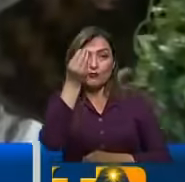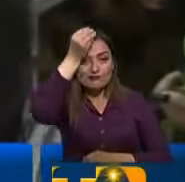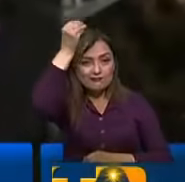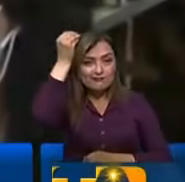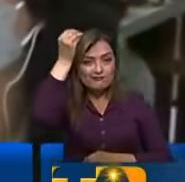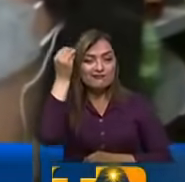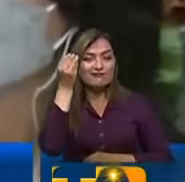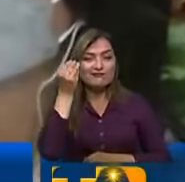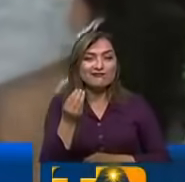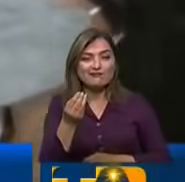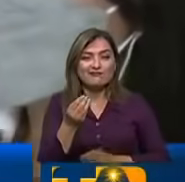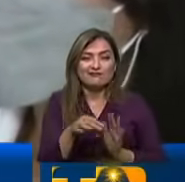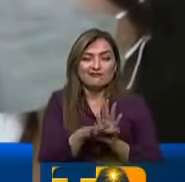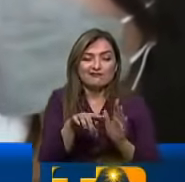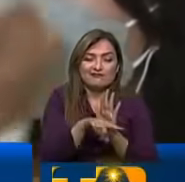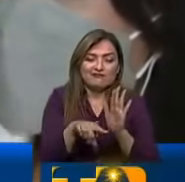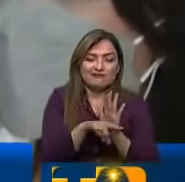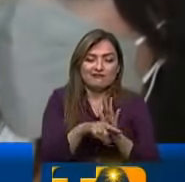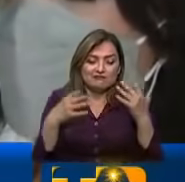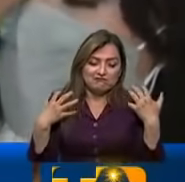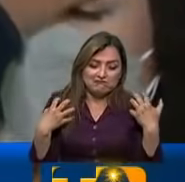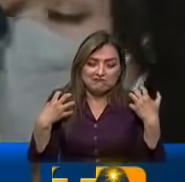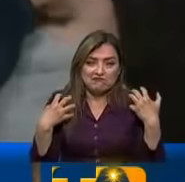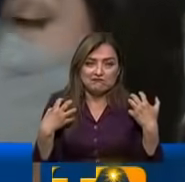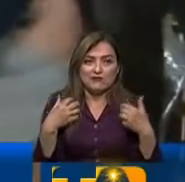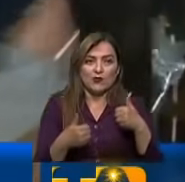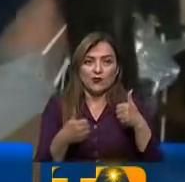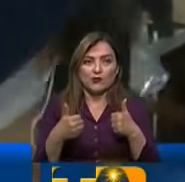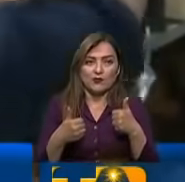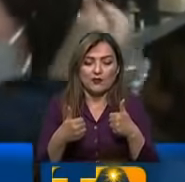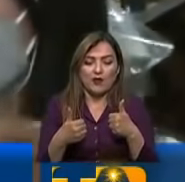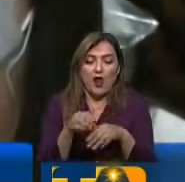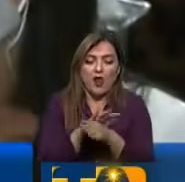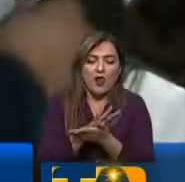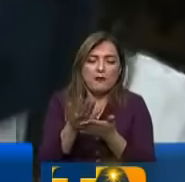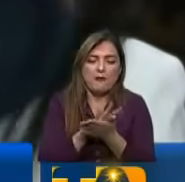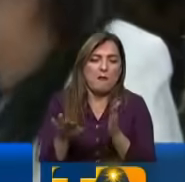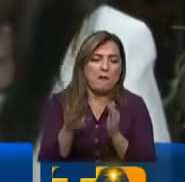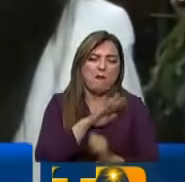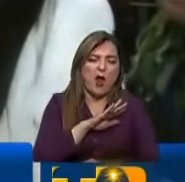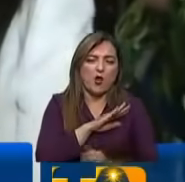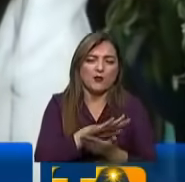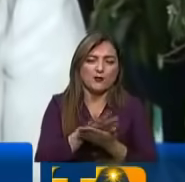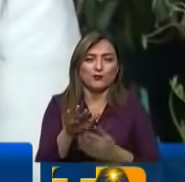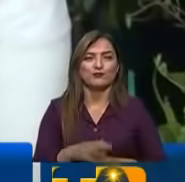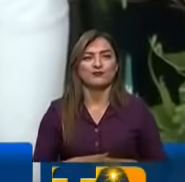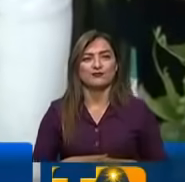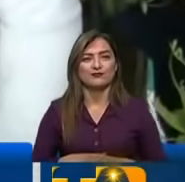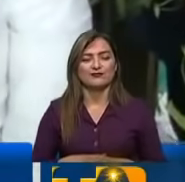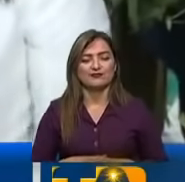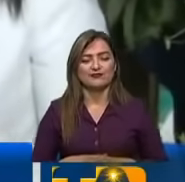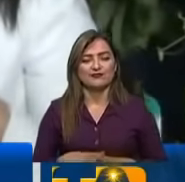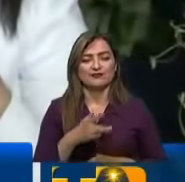que tiene usted, si tiene malas energías, de estrés, para limpiar todo lo malo, ¿sí? Cuénteme, ¿qué va detectando hasta